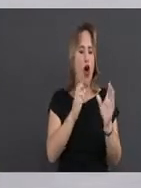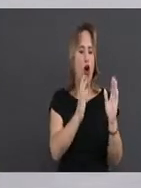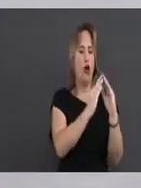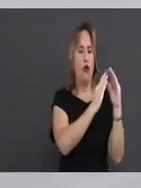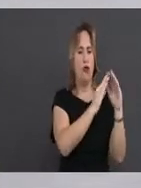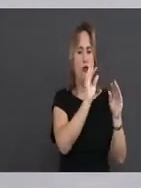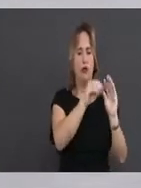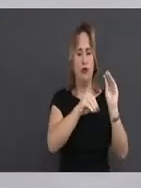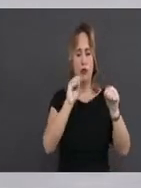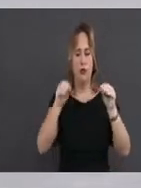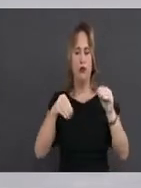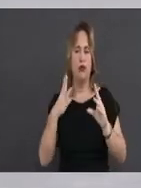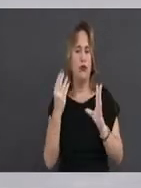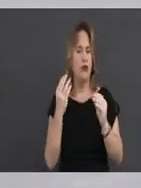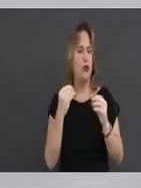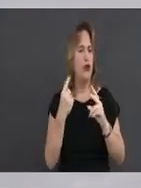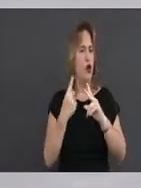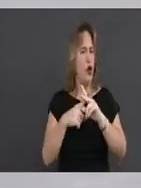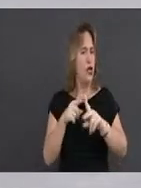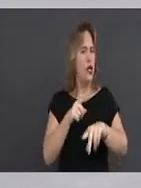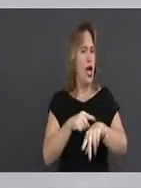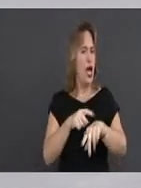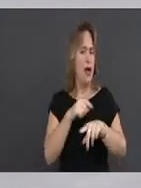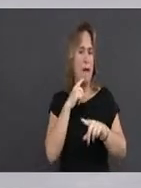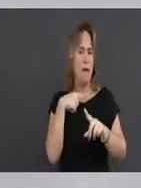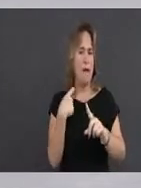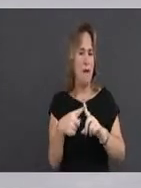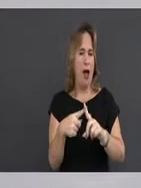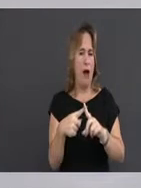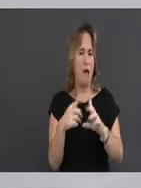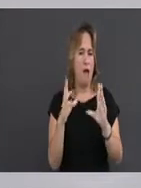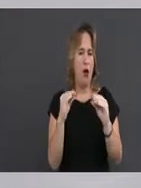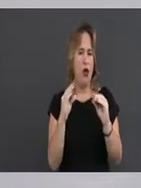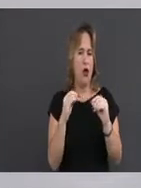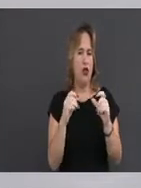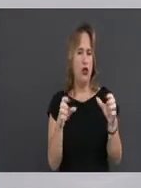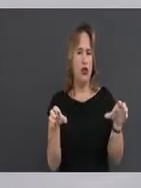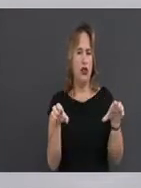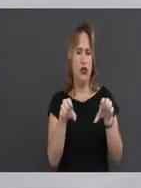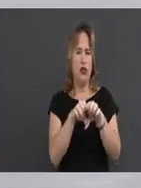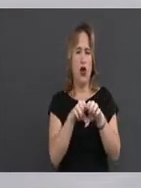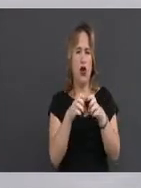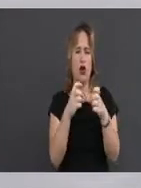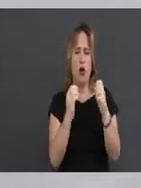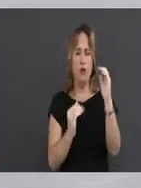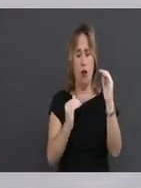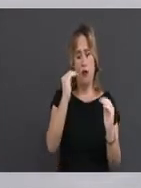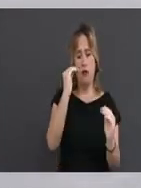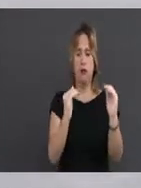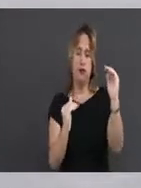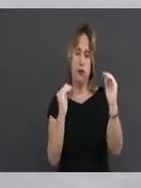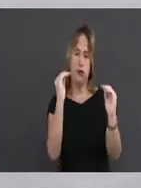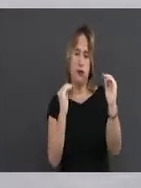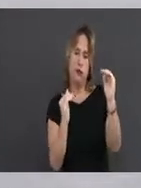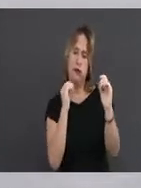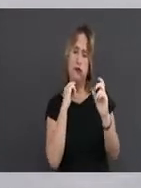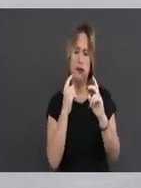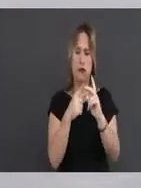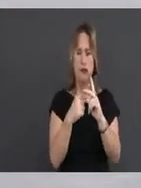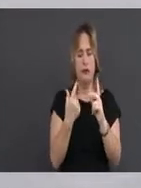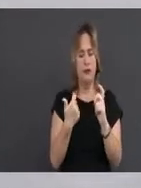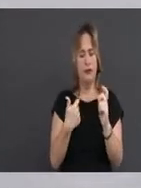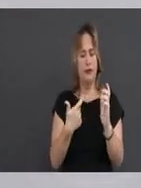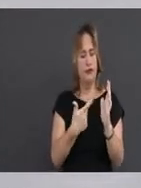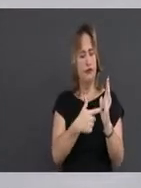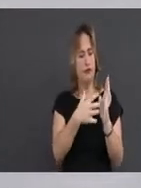algún momento, fundamentalmente la máxima demanda, el sistema como está tan inestable, a la hora de que uno